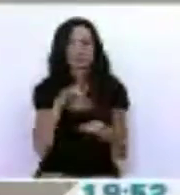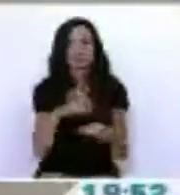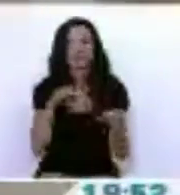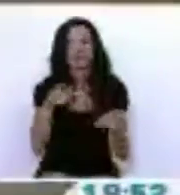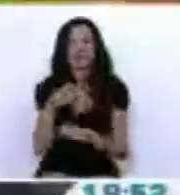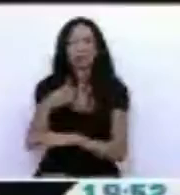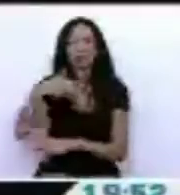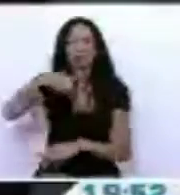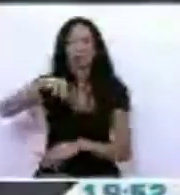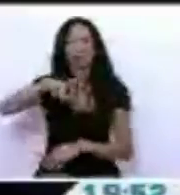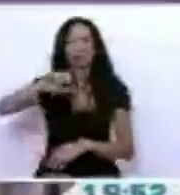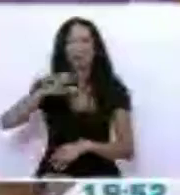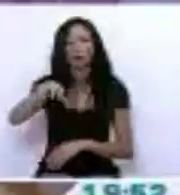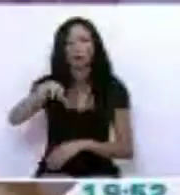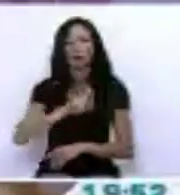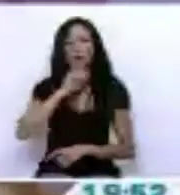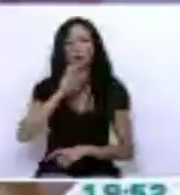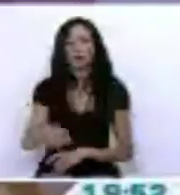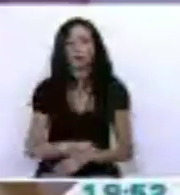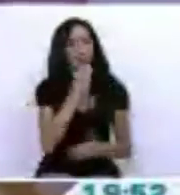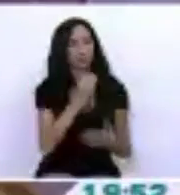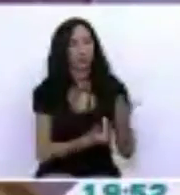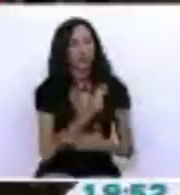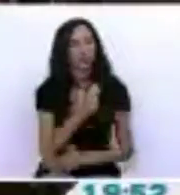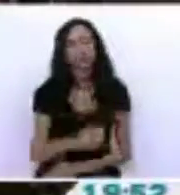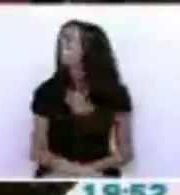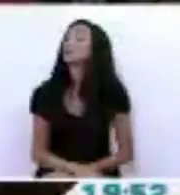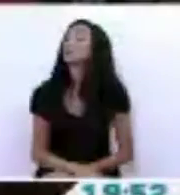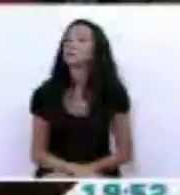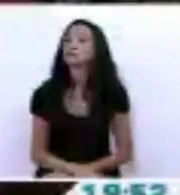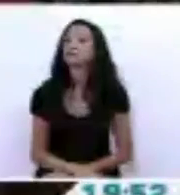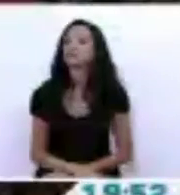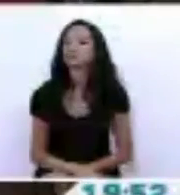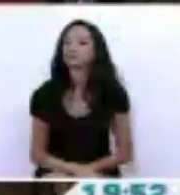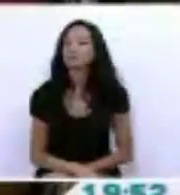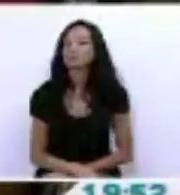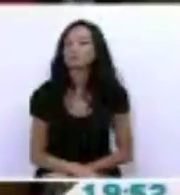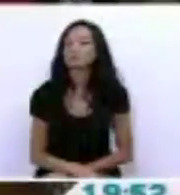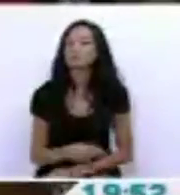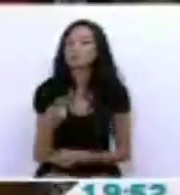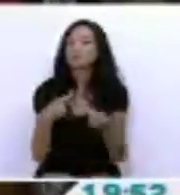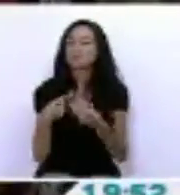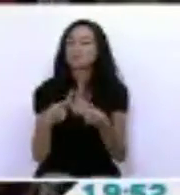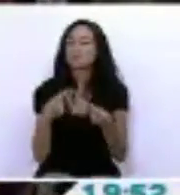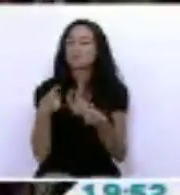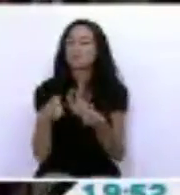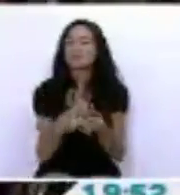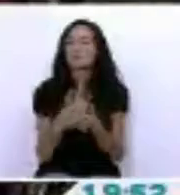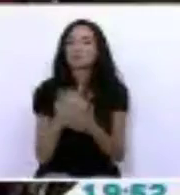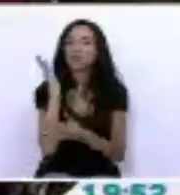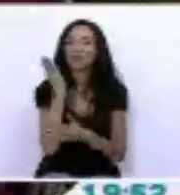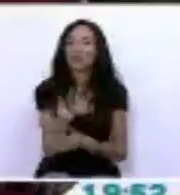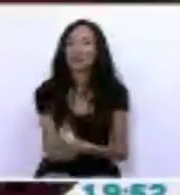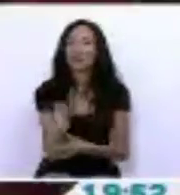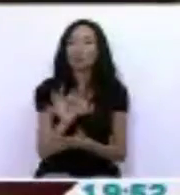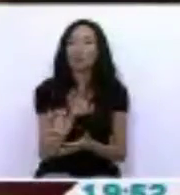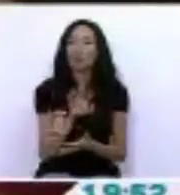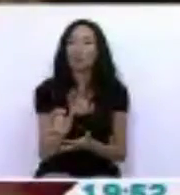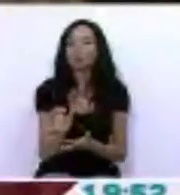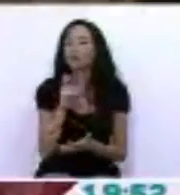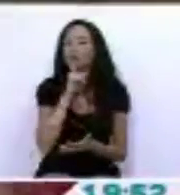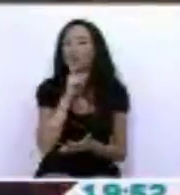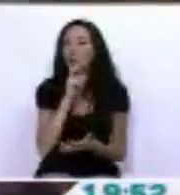comprar el pan. Hola, buenos días, María. Hola, buenos días. Bueno, aquí en tu tienda, ¿cómo os ha beneficiado, cómo os ha perjudicado este parón obligado